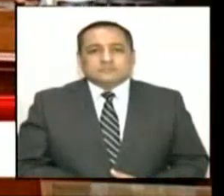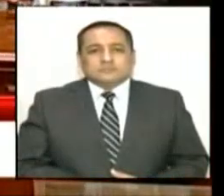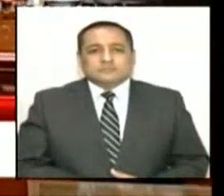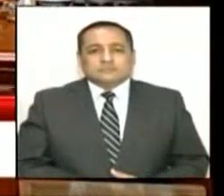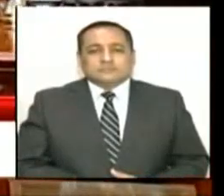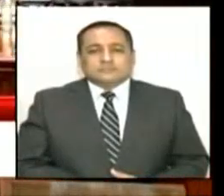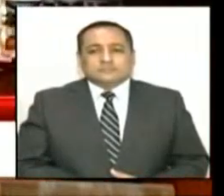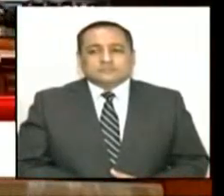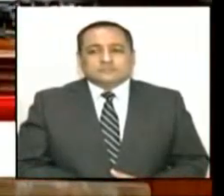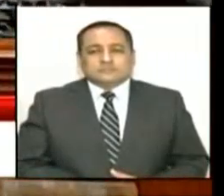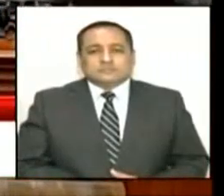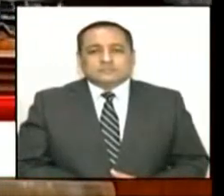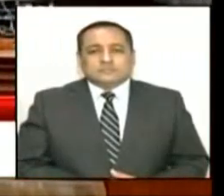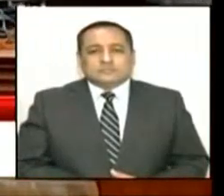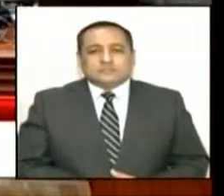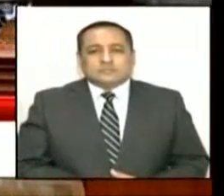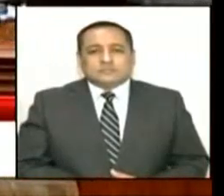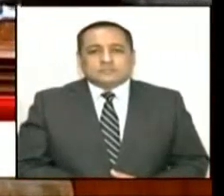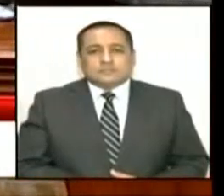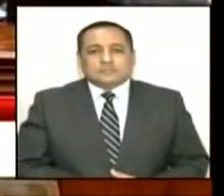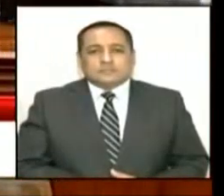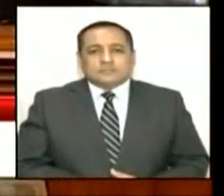Ahora sí.